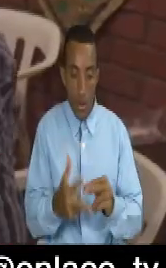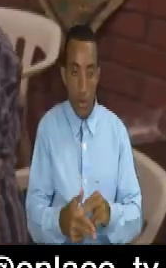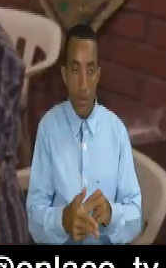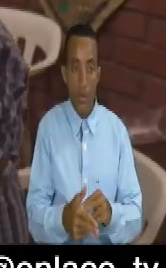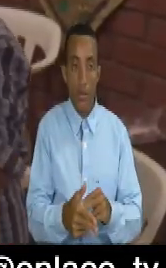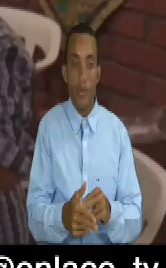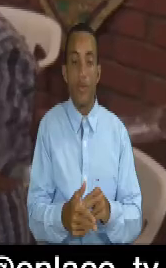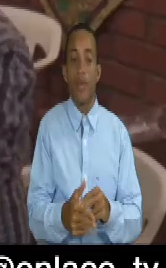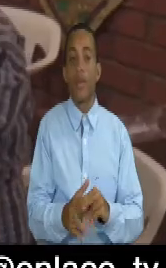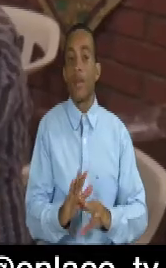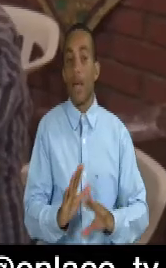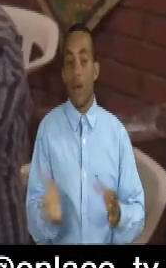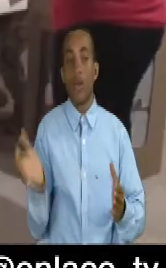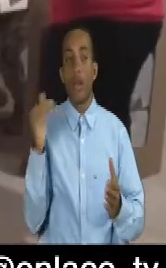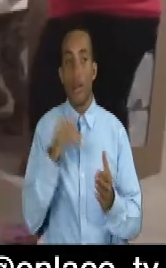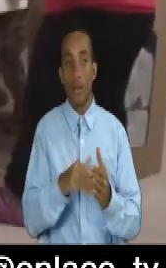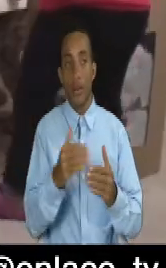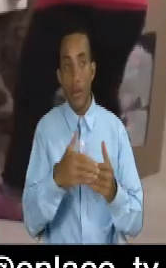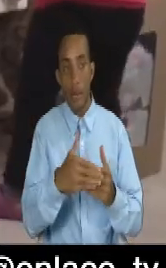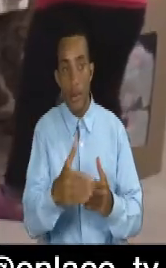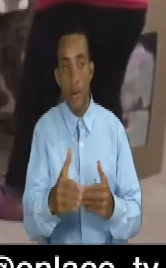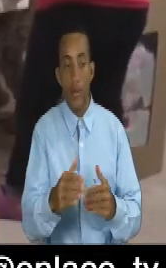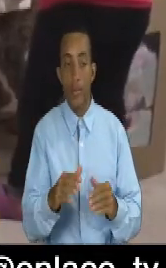este certamen democrático se encuentran habilitadas